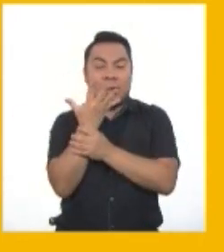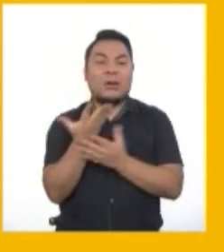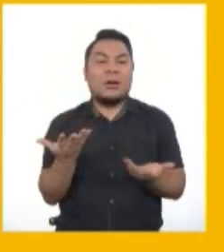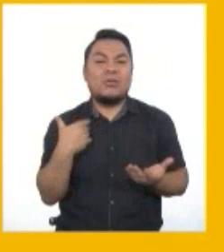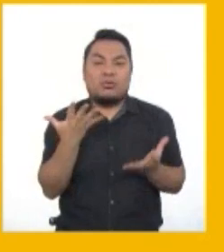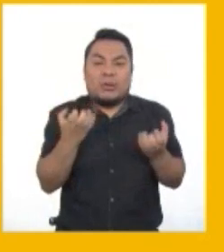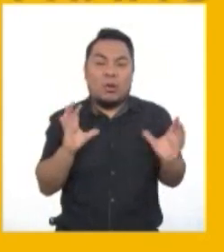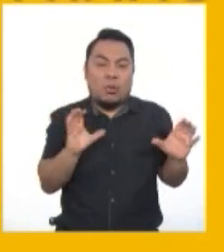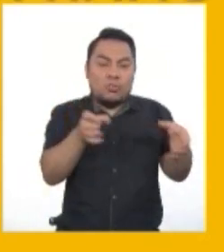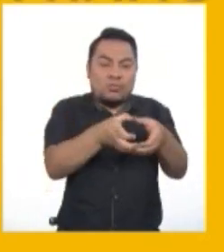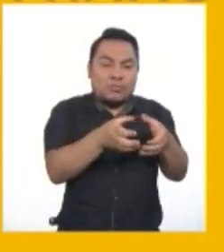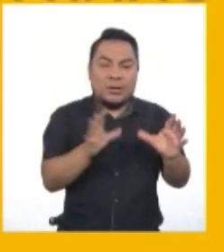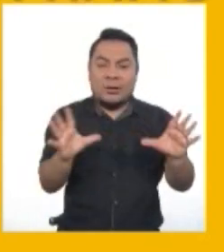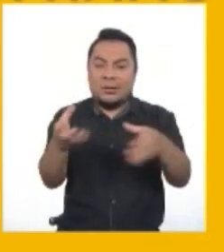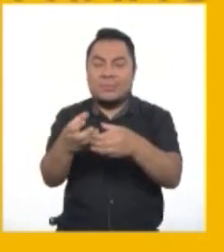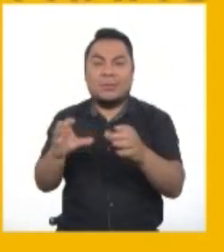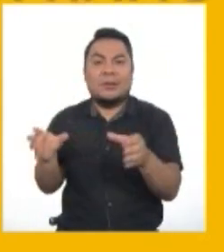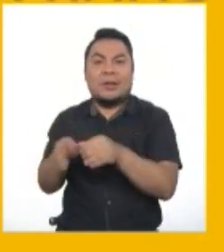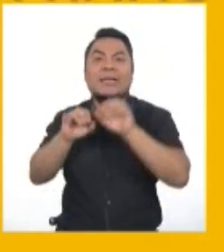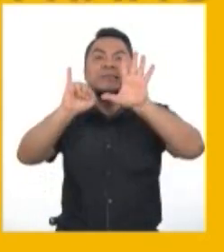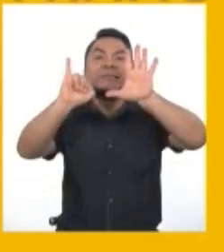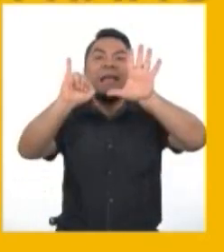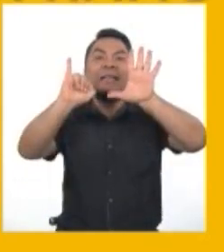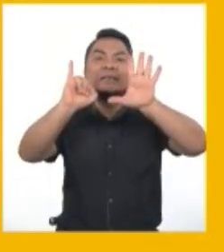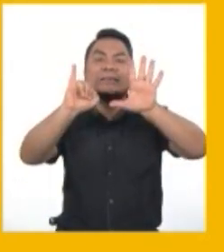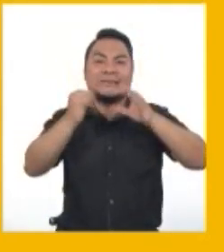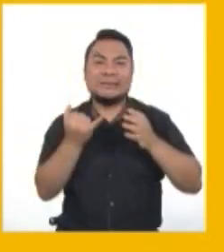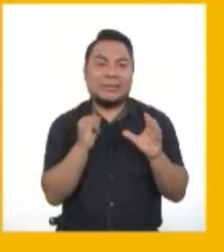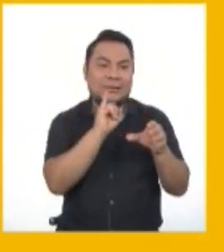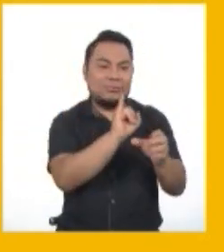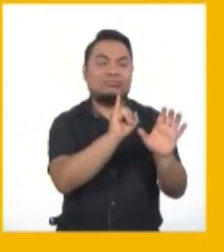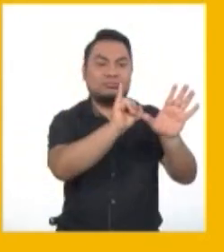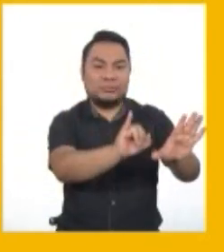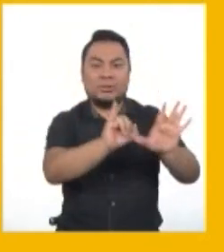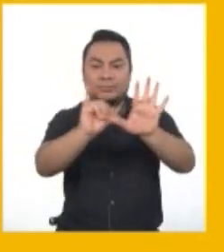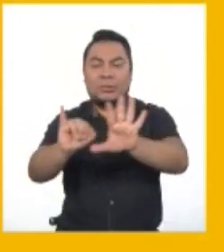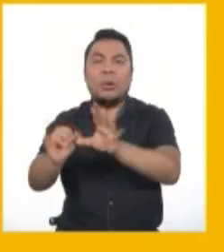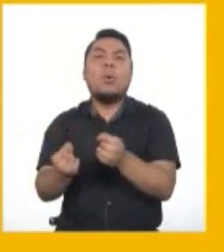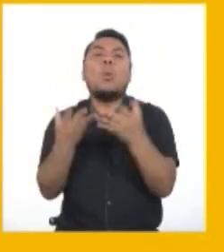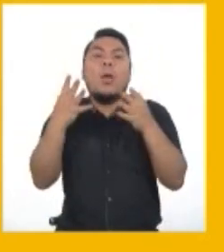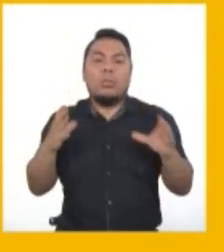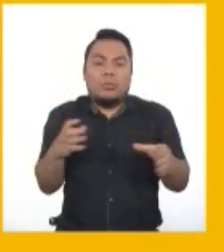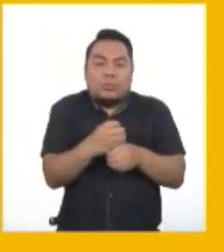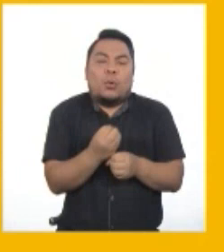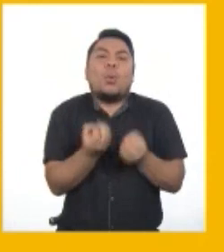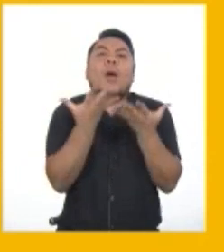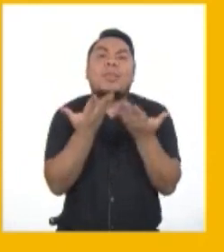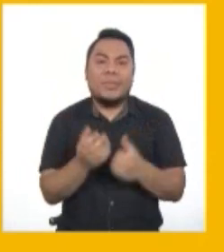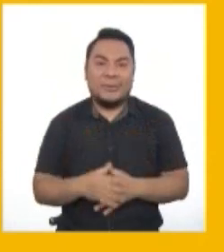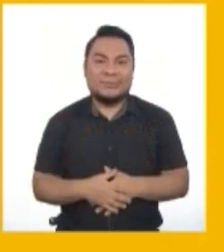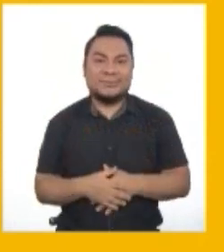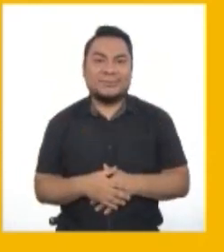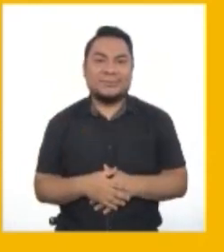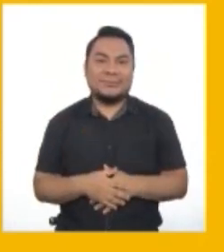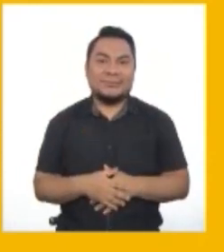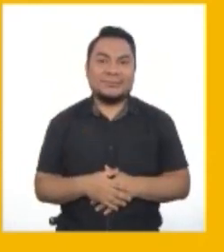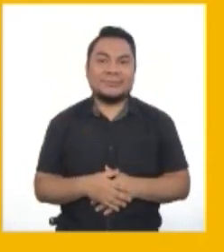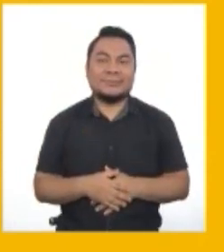quiero formar ramos de 6 flores. ¿Cuántos ramos puedo obtener?